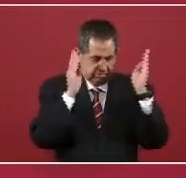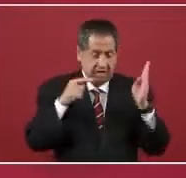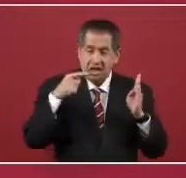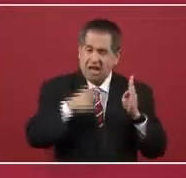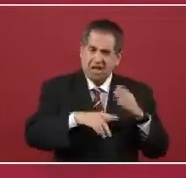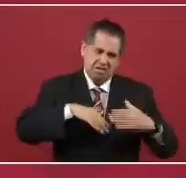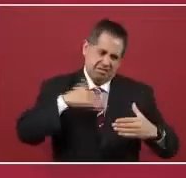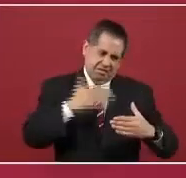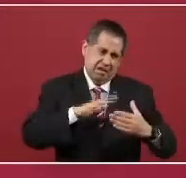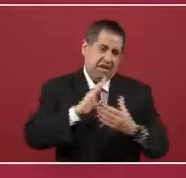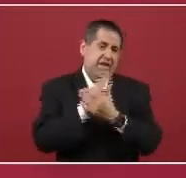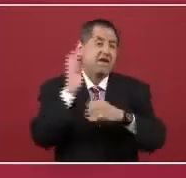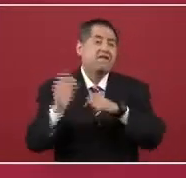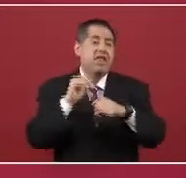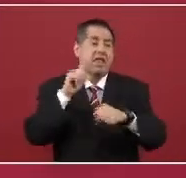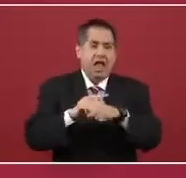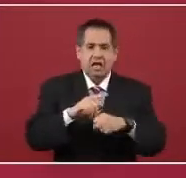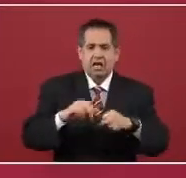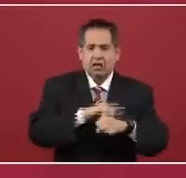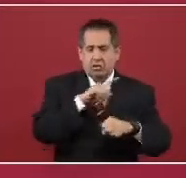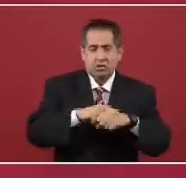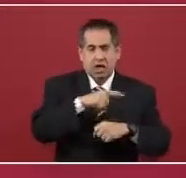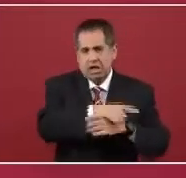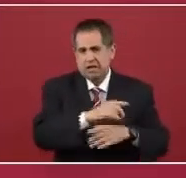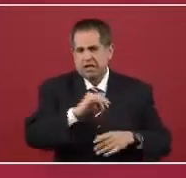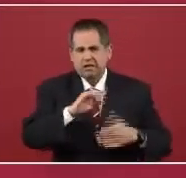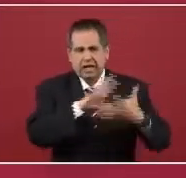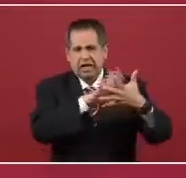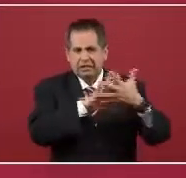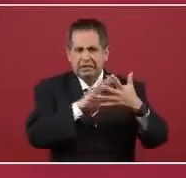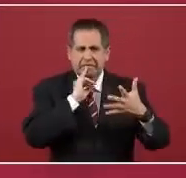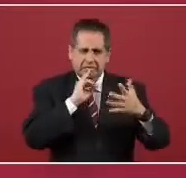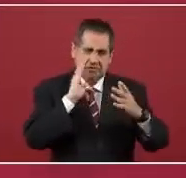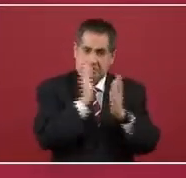Archivo General de la Nación. Ya se va a poder